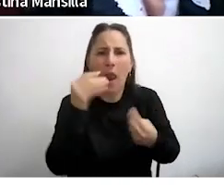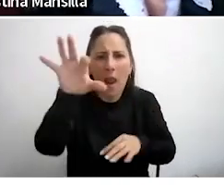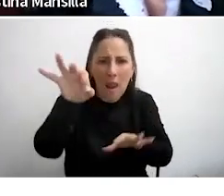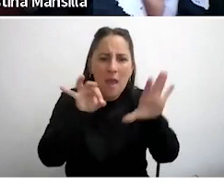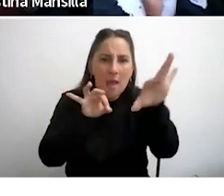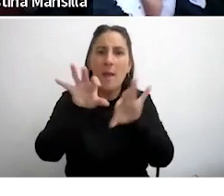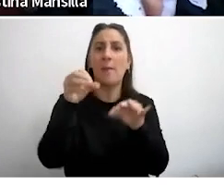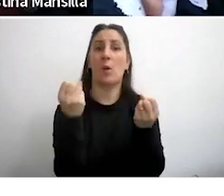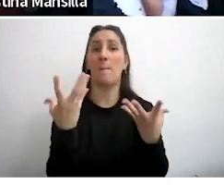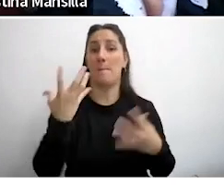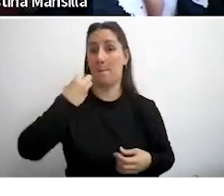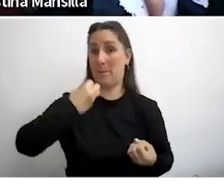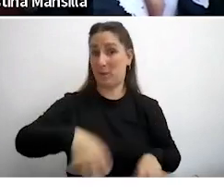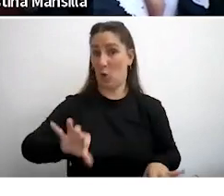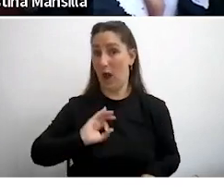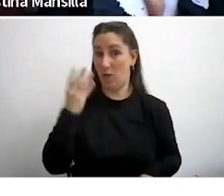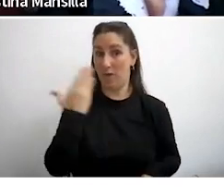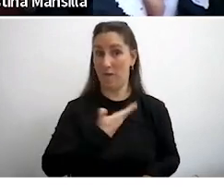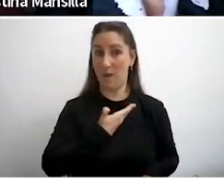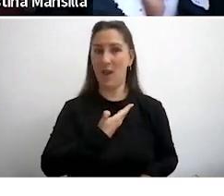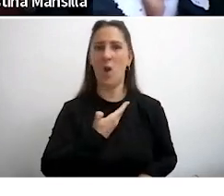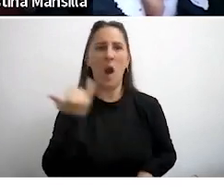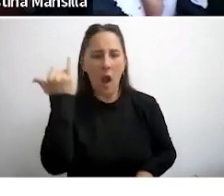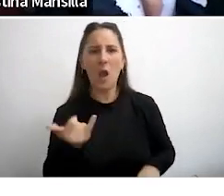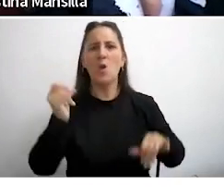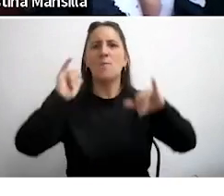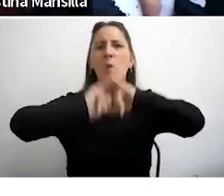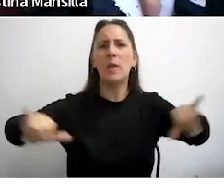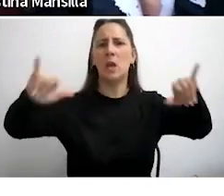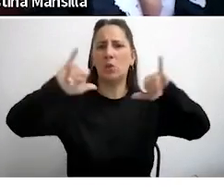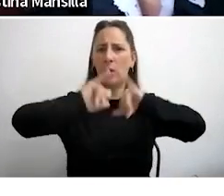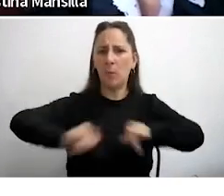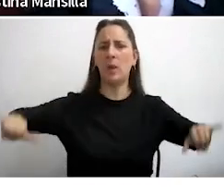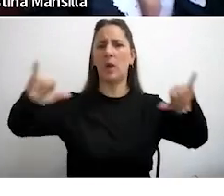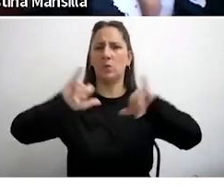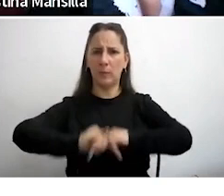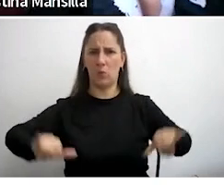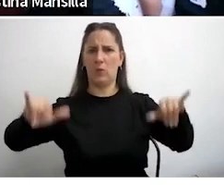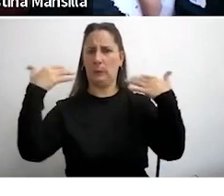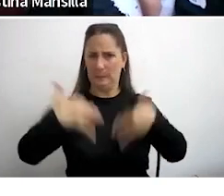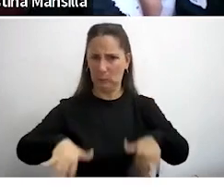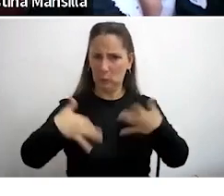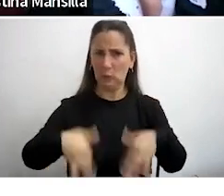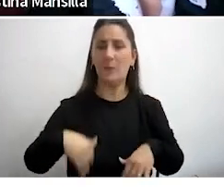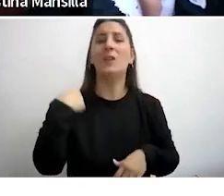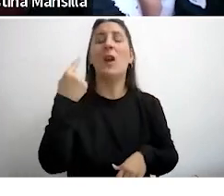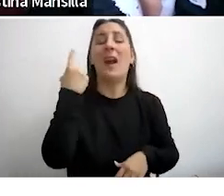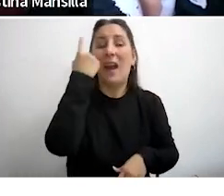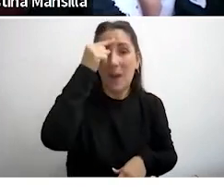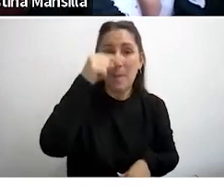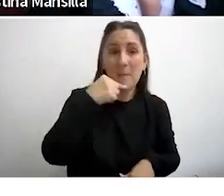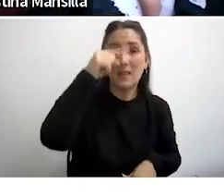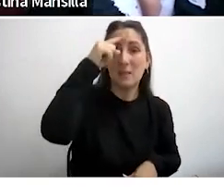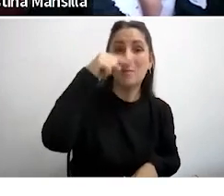comenzó el año, desde febrero, muchísimas publicaciones. Entonces van a ver que todos los meses el corte